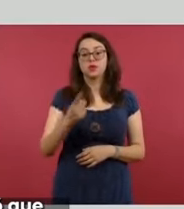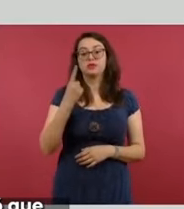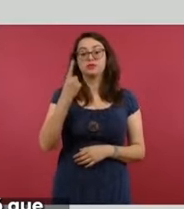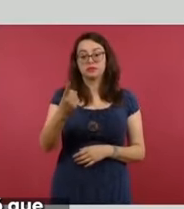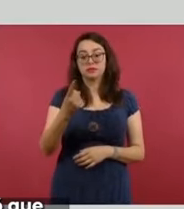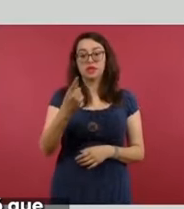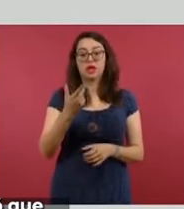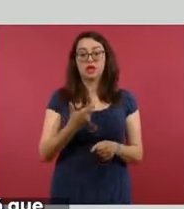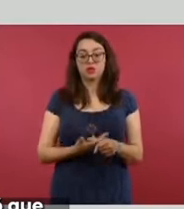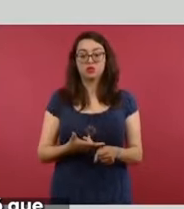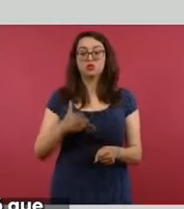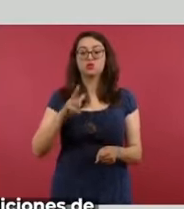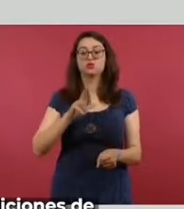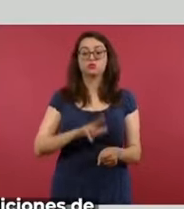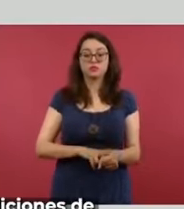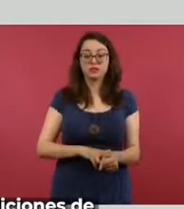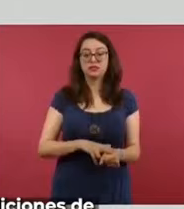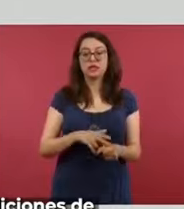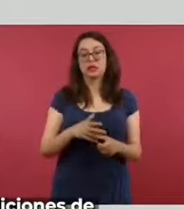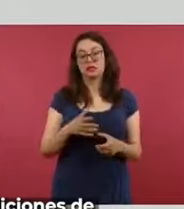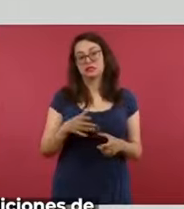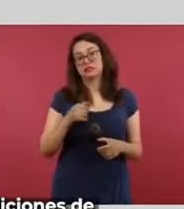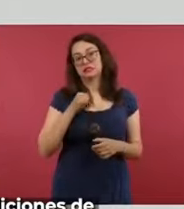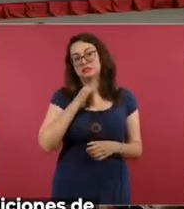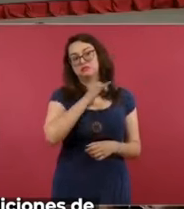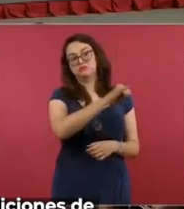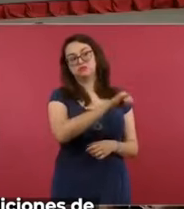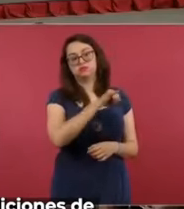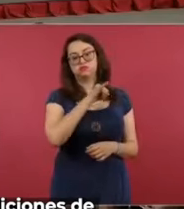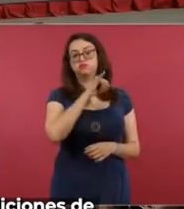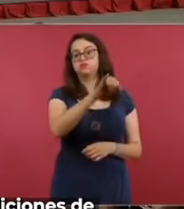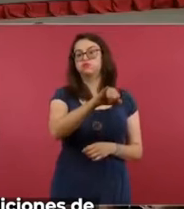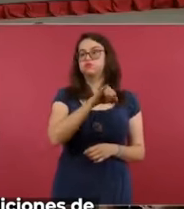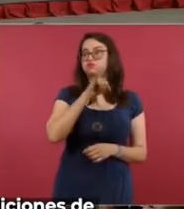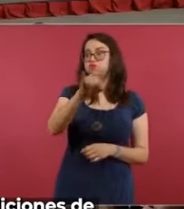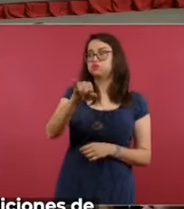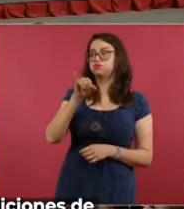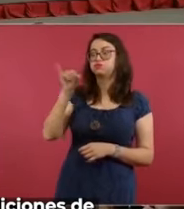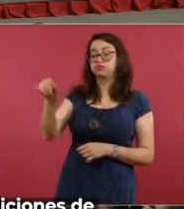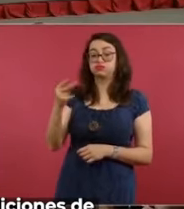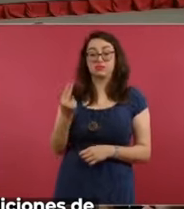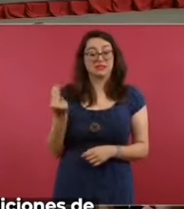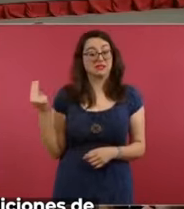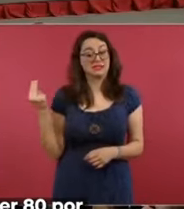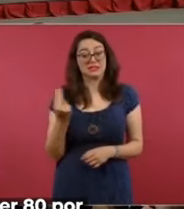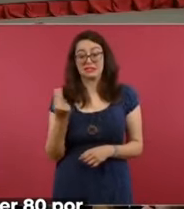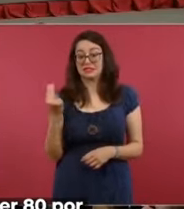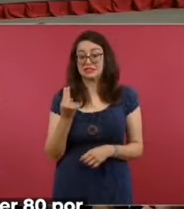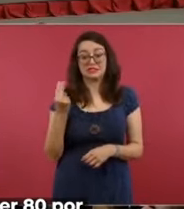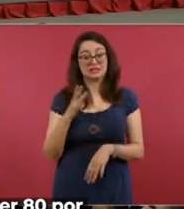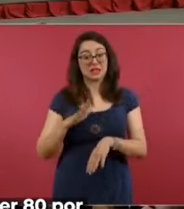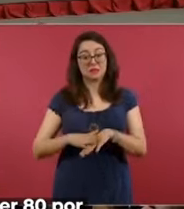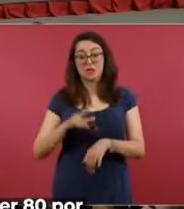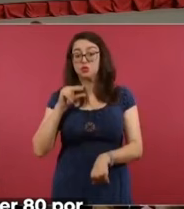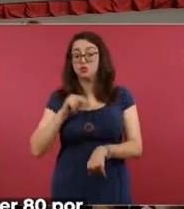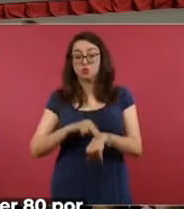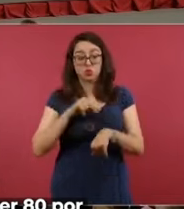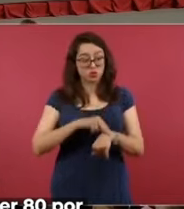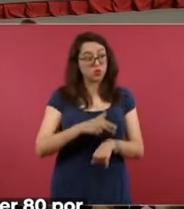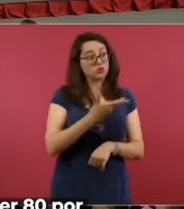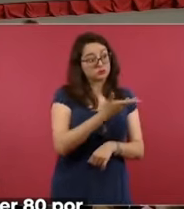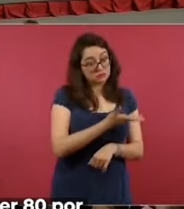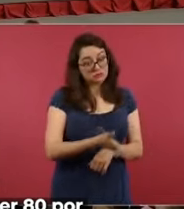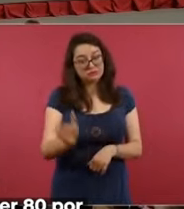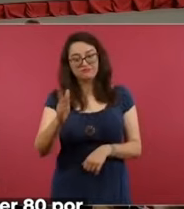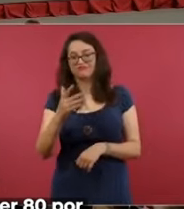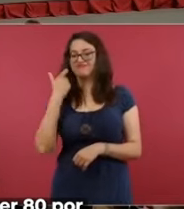avanza en la implementación del programa La Clínica es Nuestra, cuyo objetivo es mejorar las condiciones de infraestructura y equipamiento en el primer nivel de atención, donde se